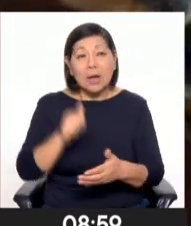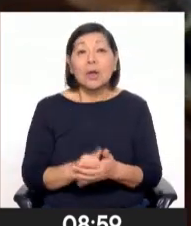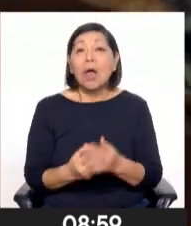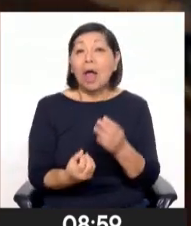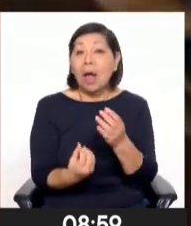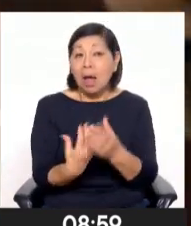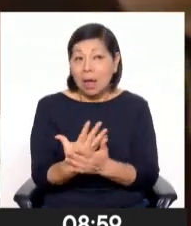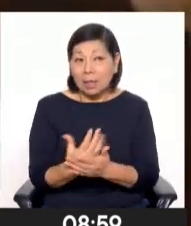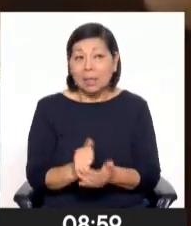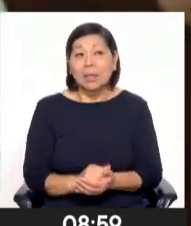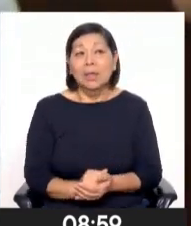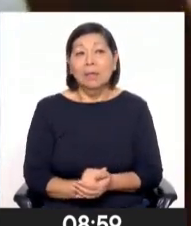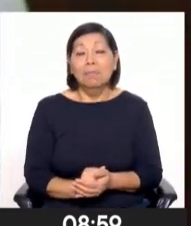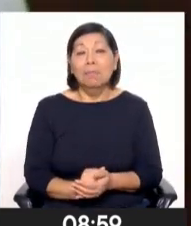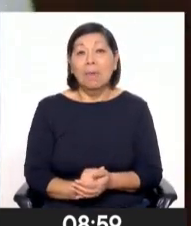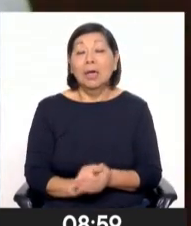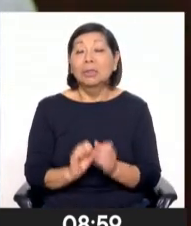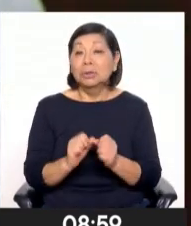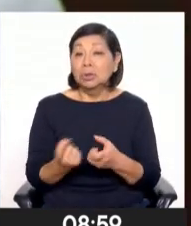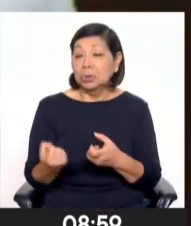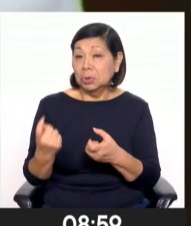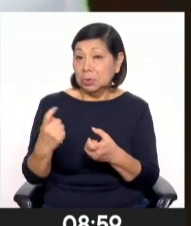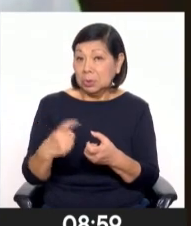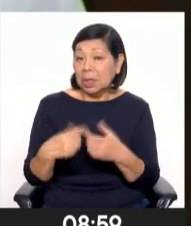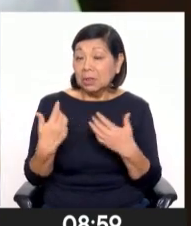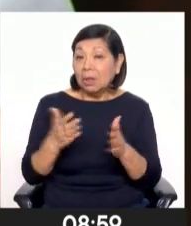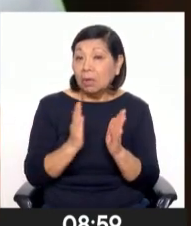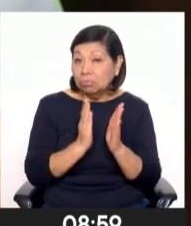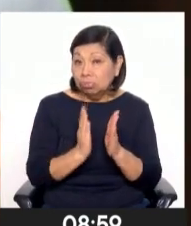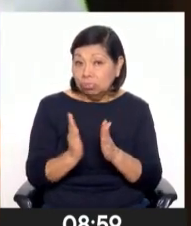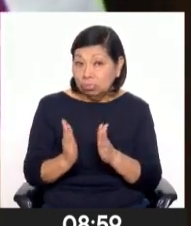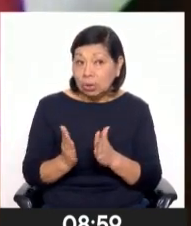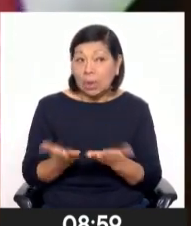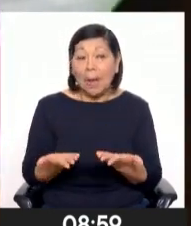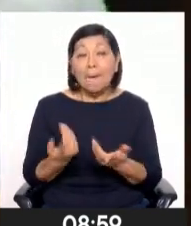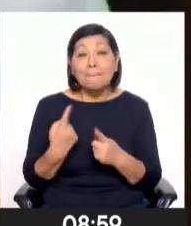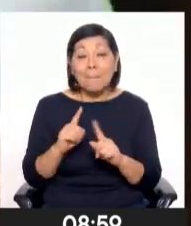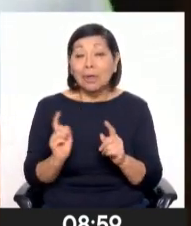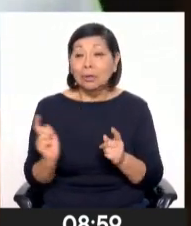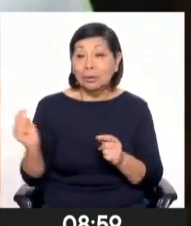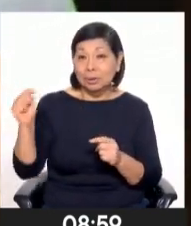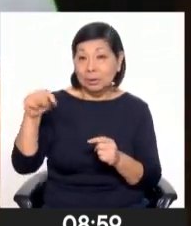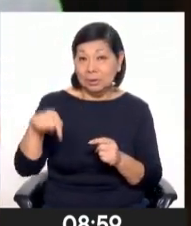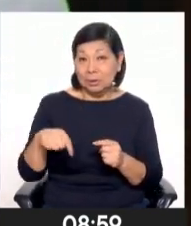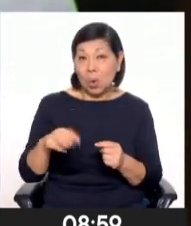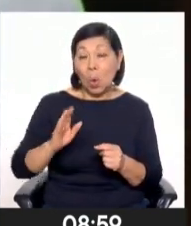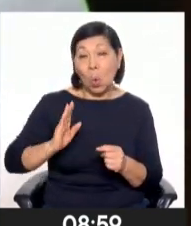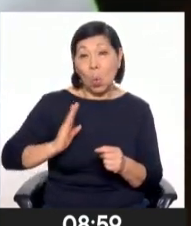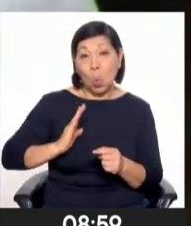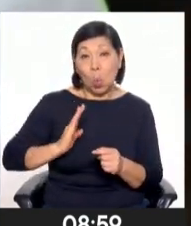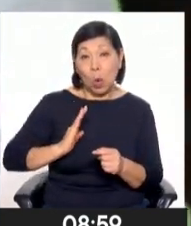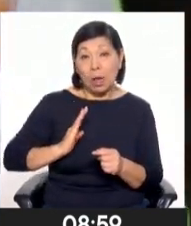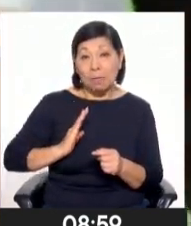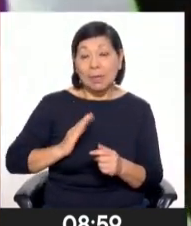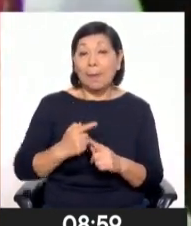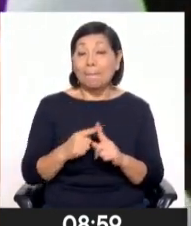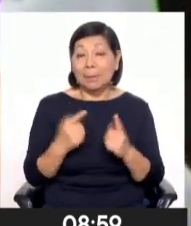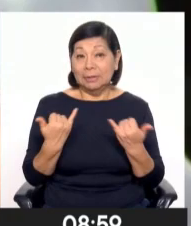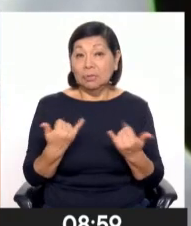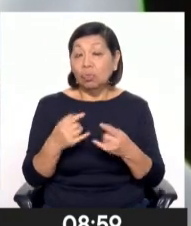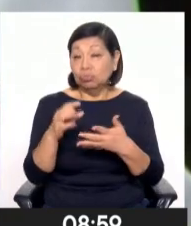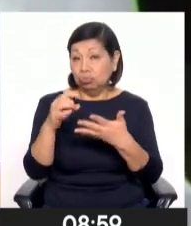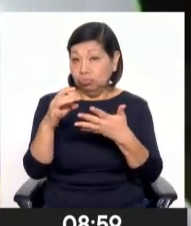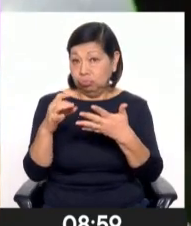Arequipa son gobiernos que están actualmente ya preparando sus productores para llegar a partir del día jueves a participar de